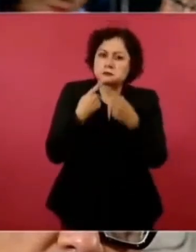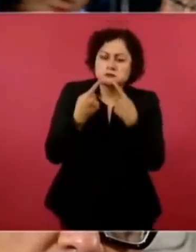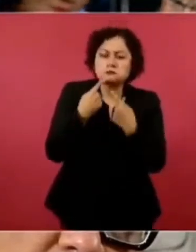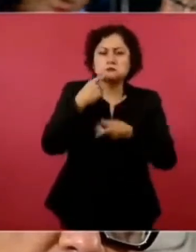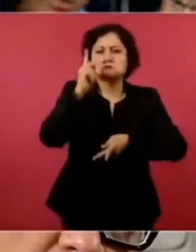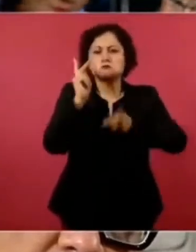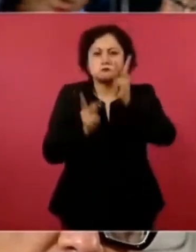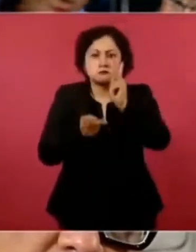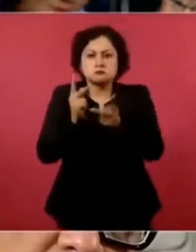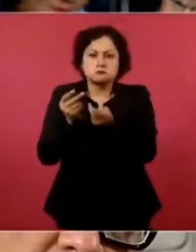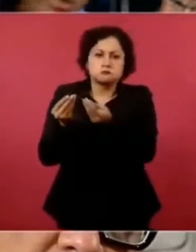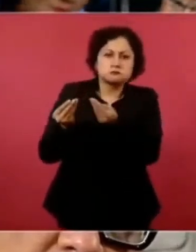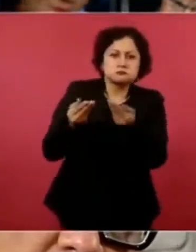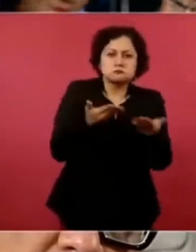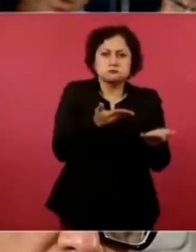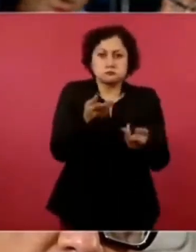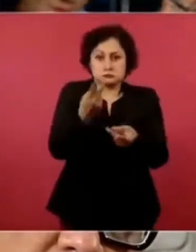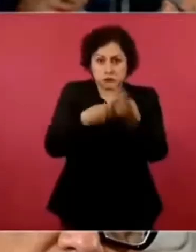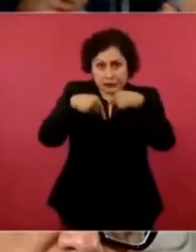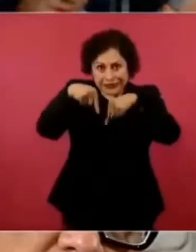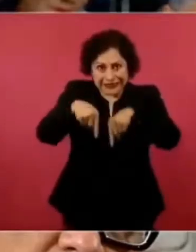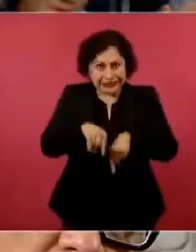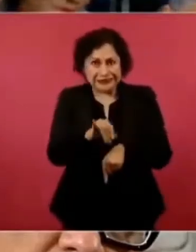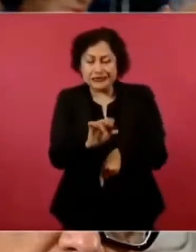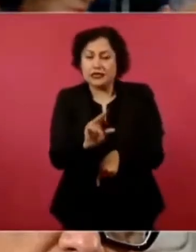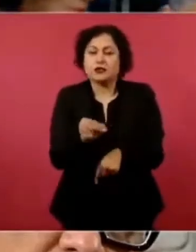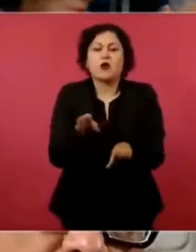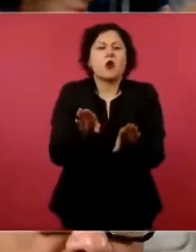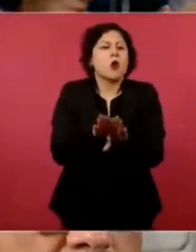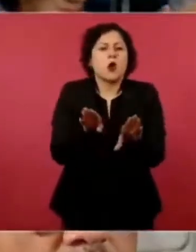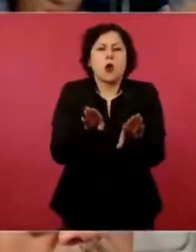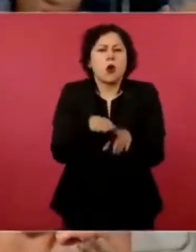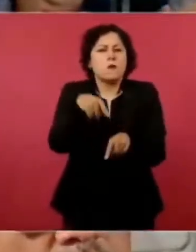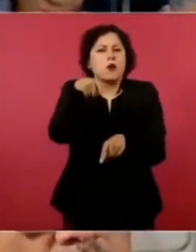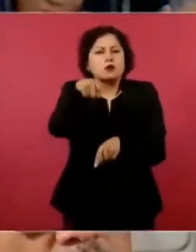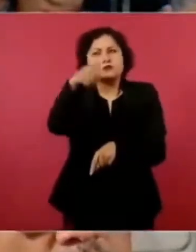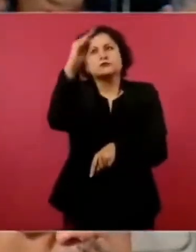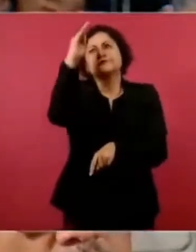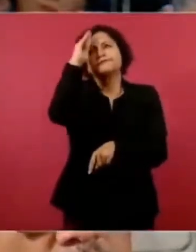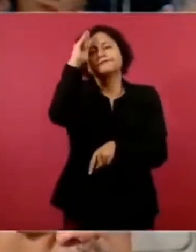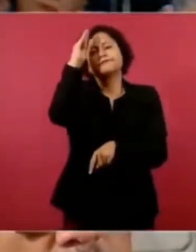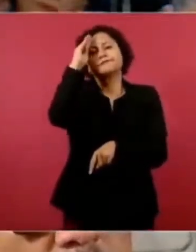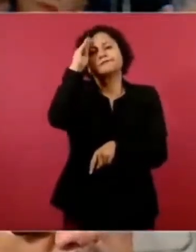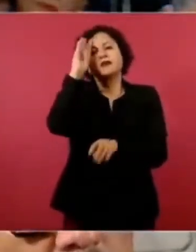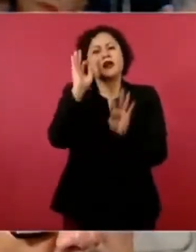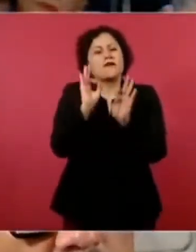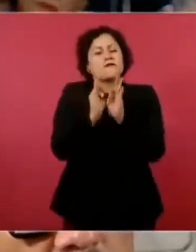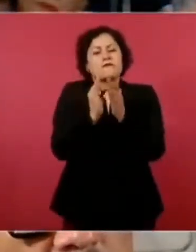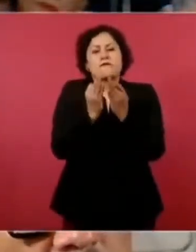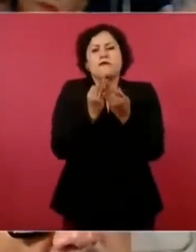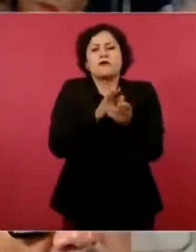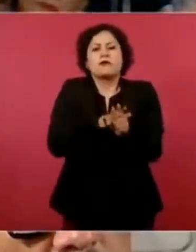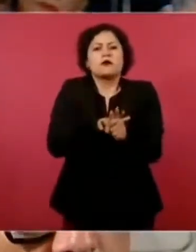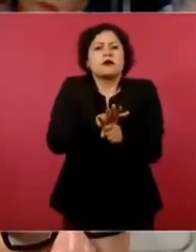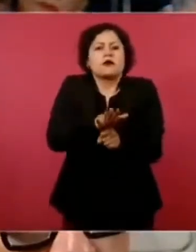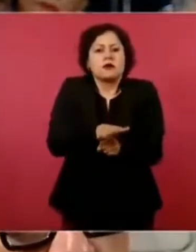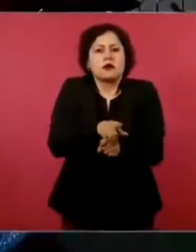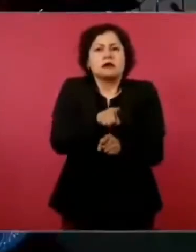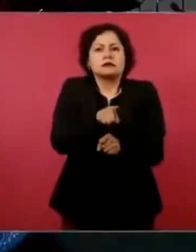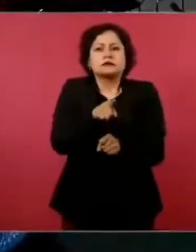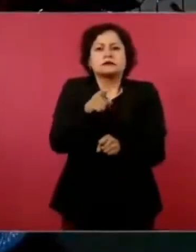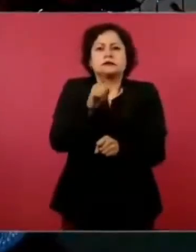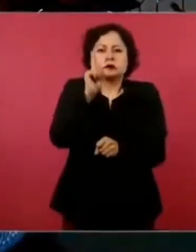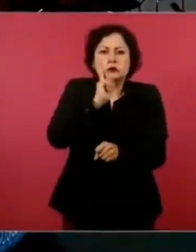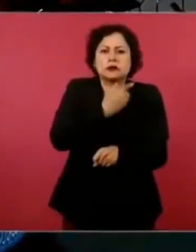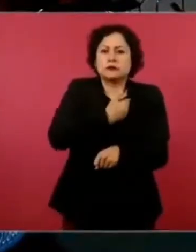una reunión? ¿Podría acudir a Palacio? ¿En qué términos usted estaría pensando que podría pues atender este llamado?